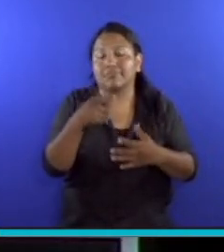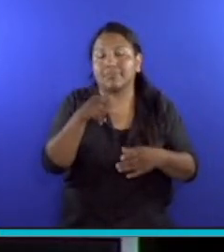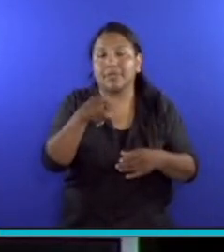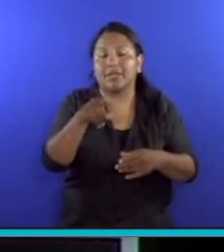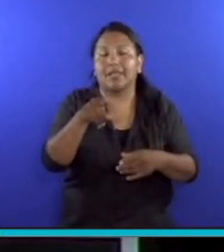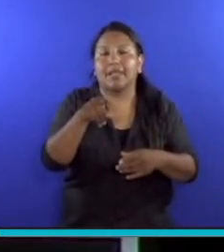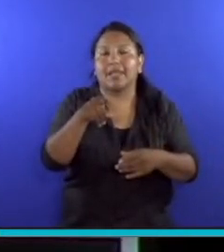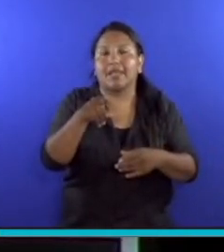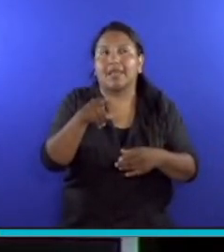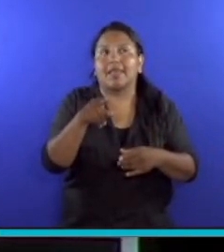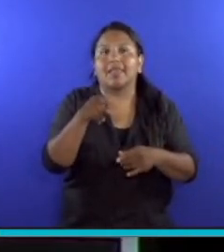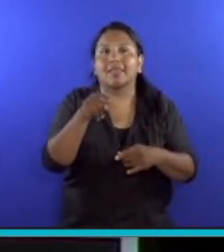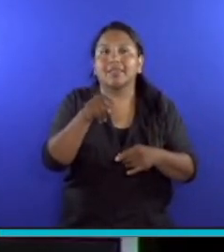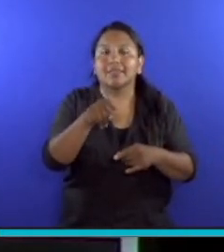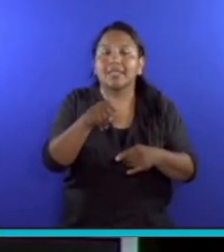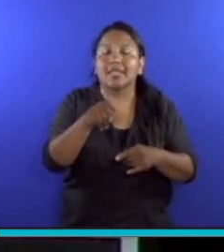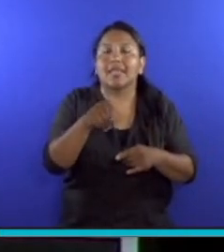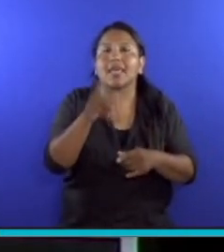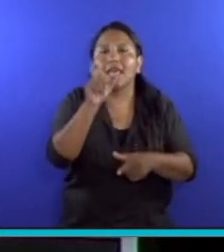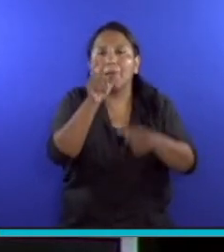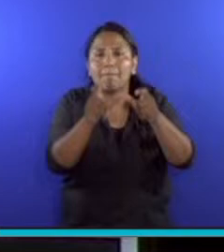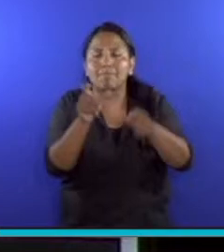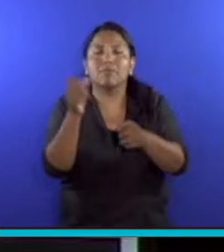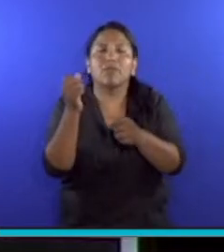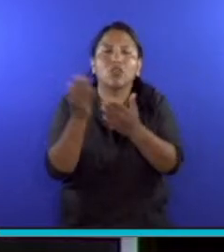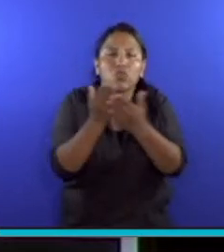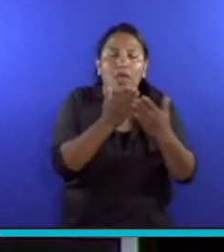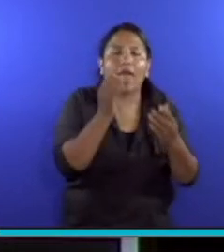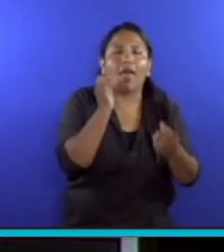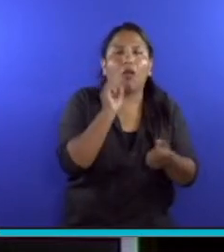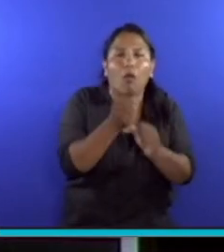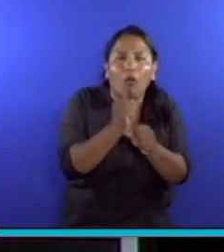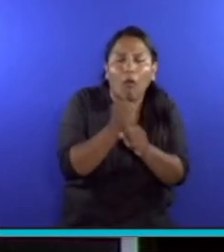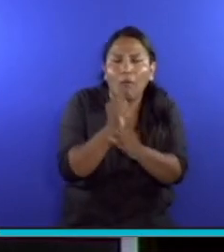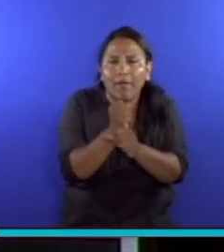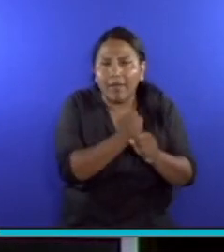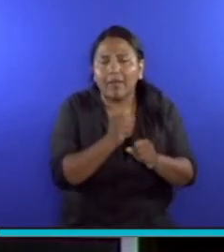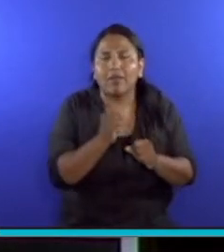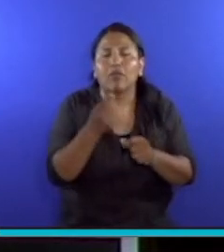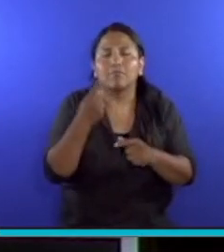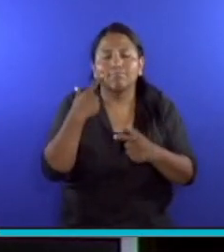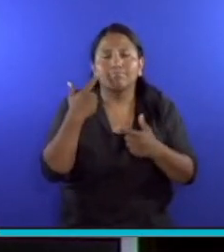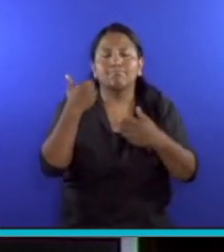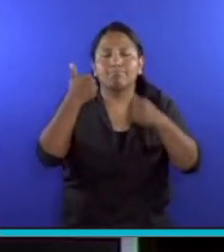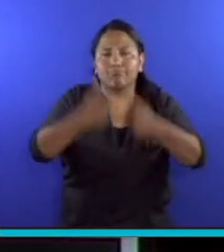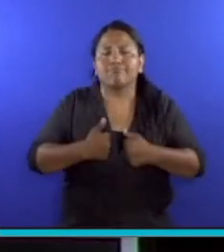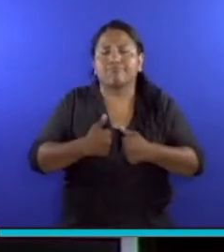en donde obreros y estudiantes se pusieron a la cabeza de cambiarlo todo.